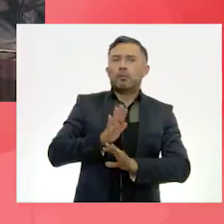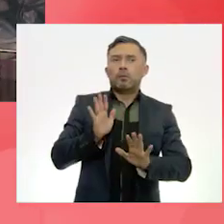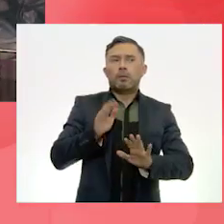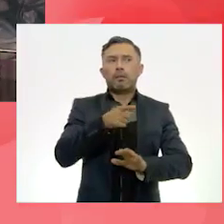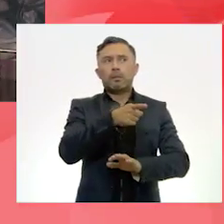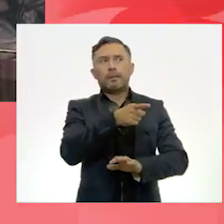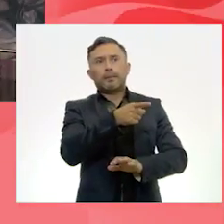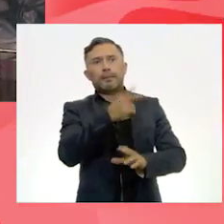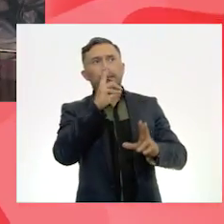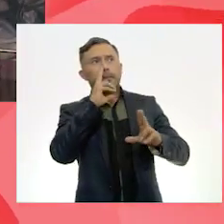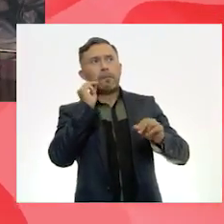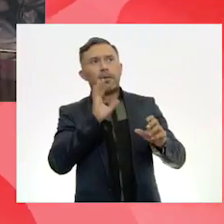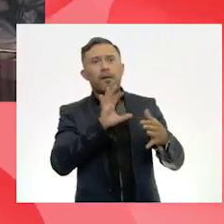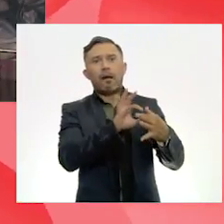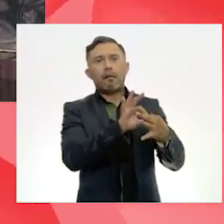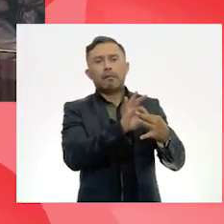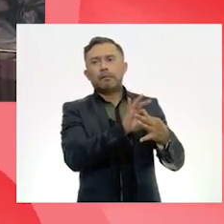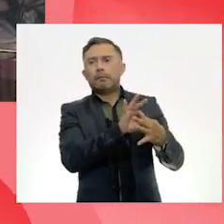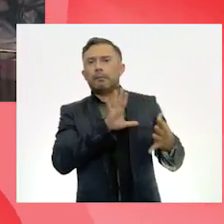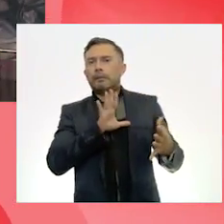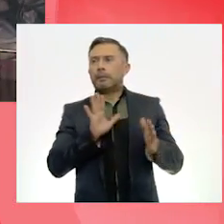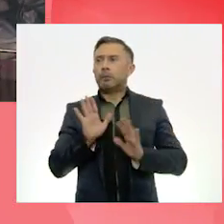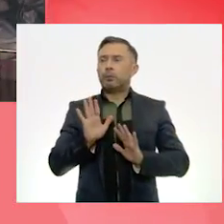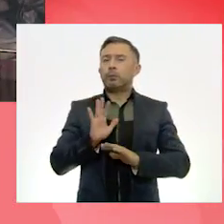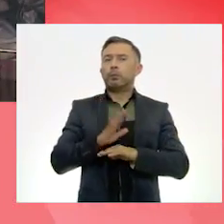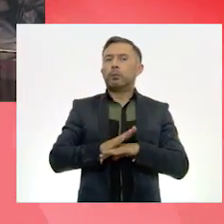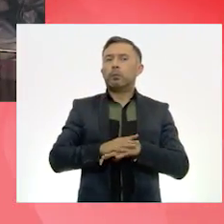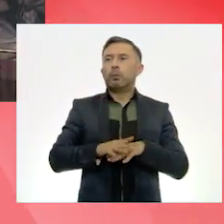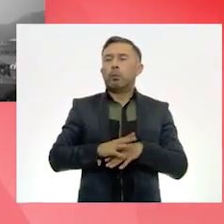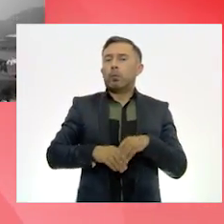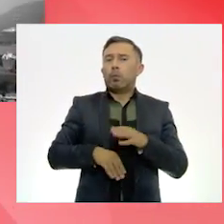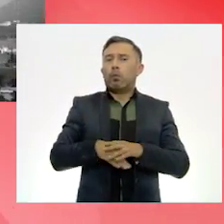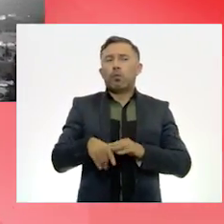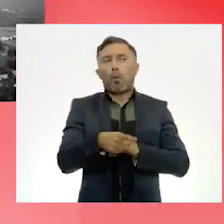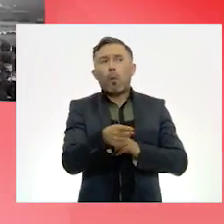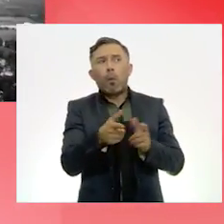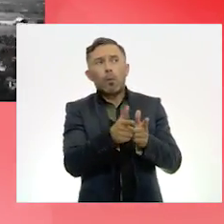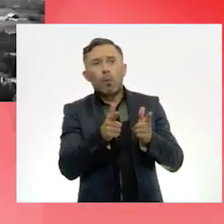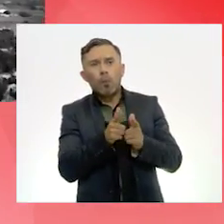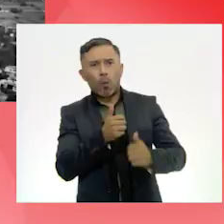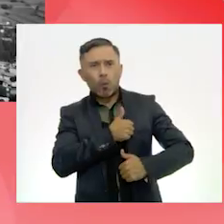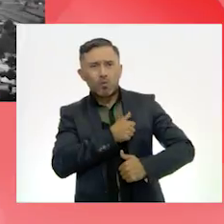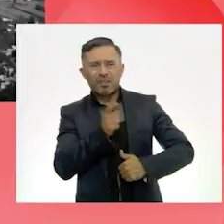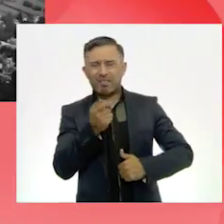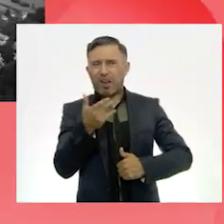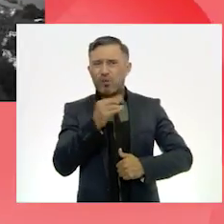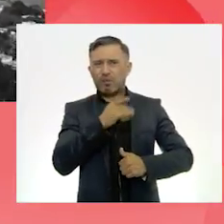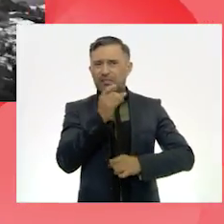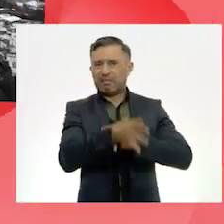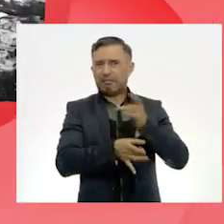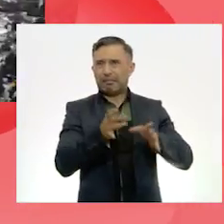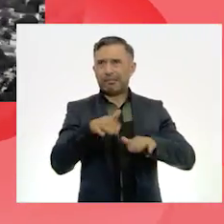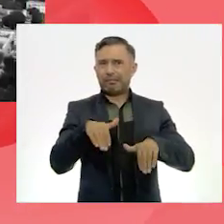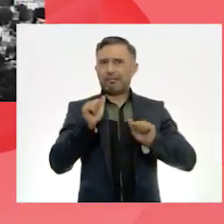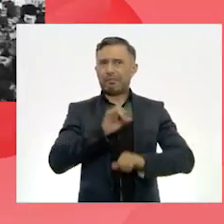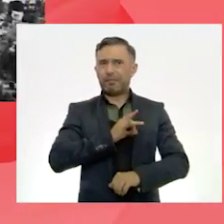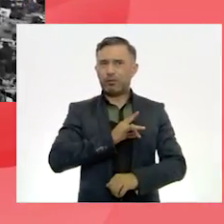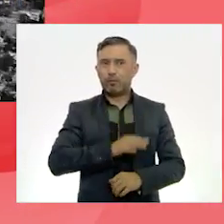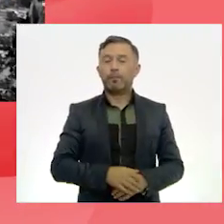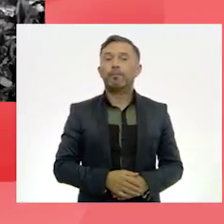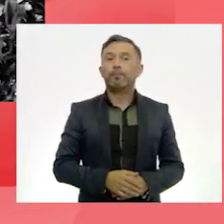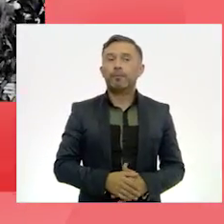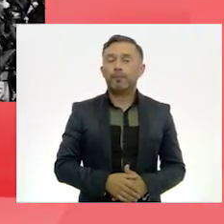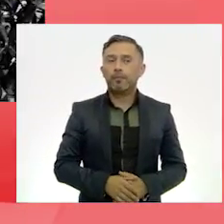de los pequeños grupos, de las pequeñas bandas guerrilleras. En Chinameca hay un lugar que se llama La Piedra Encimada, ¿no? Que está como